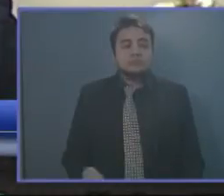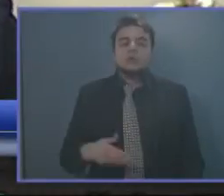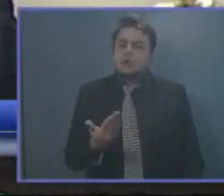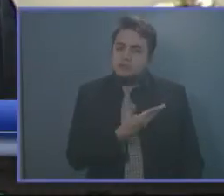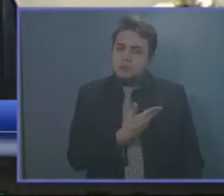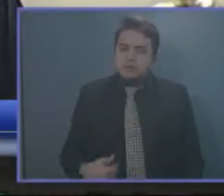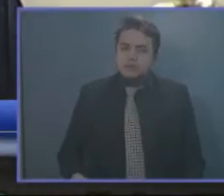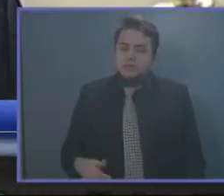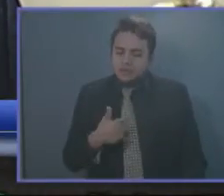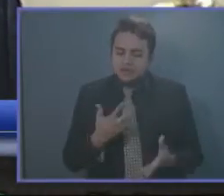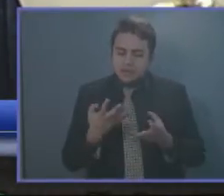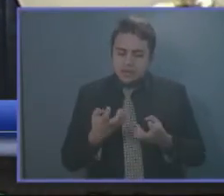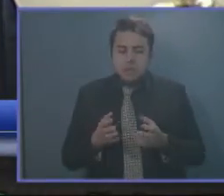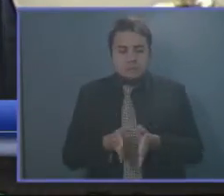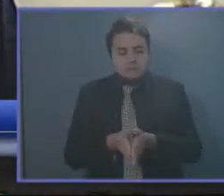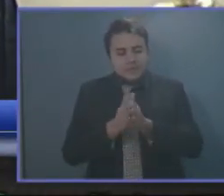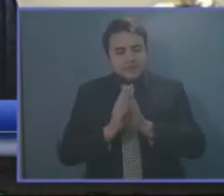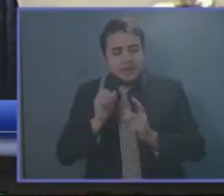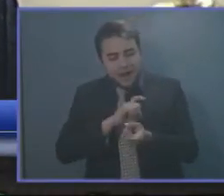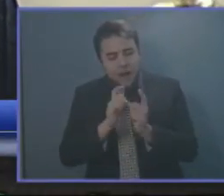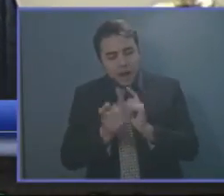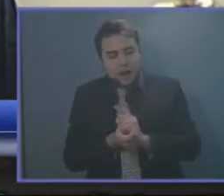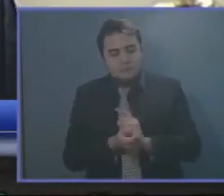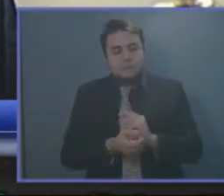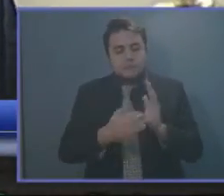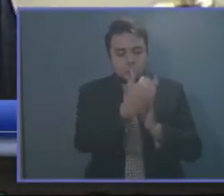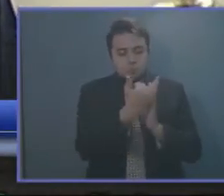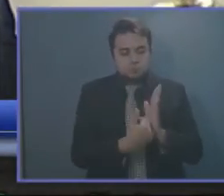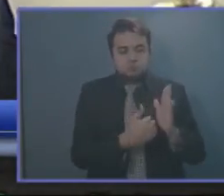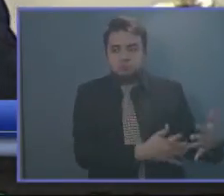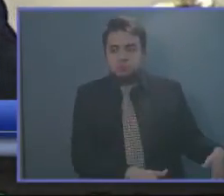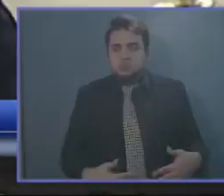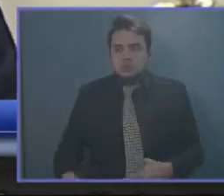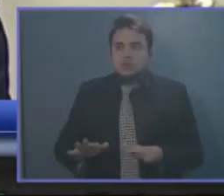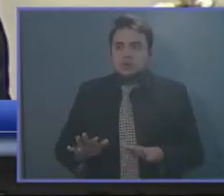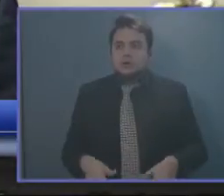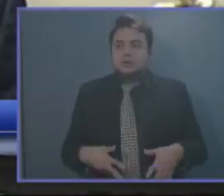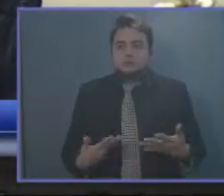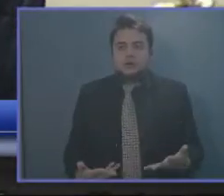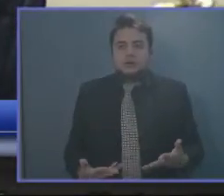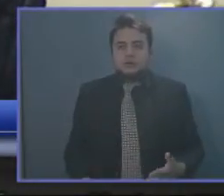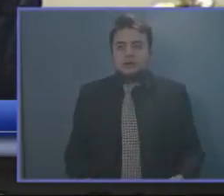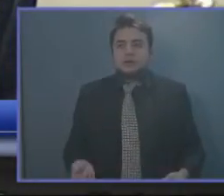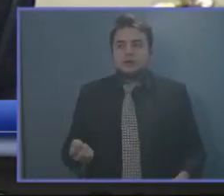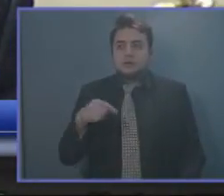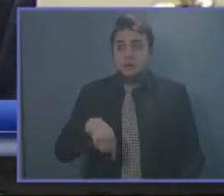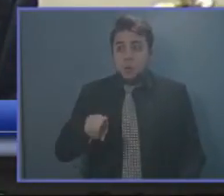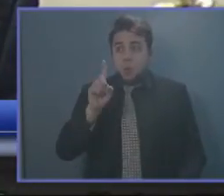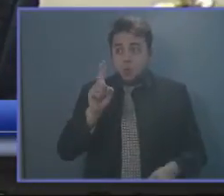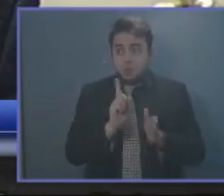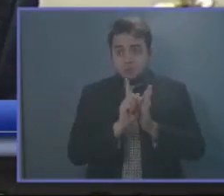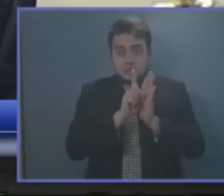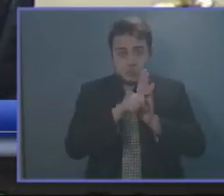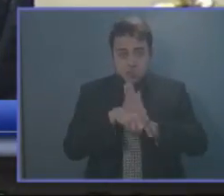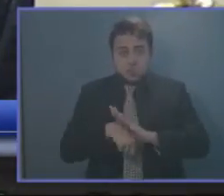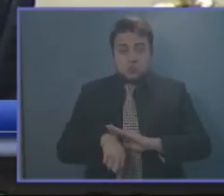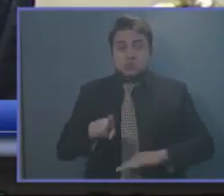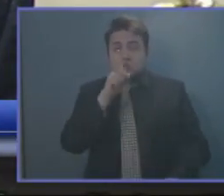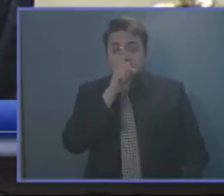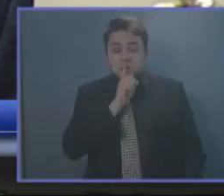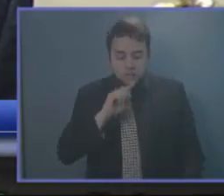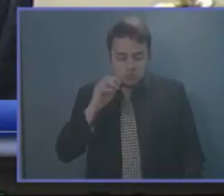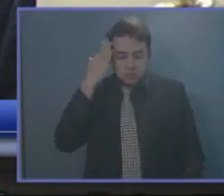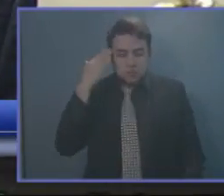Presidente, solicito modificación de agenda para agregar al minuto de silencio a la señora